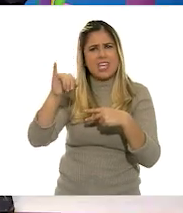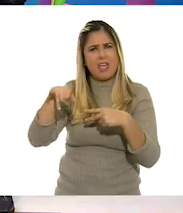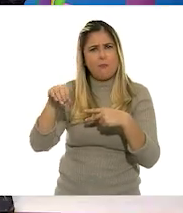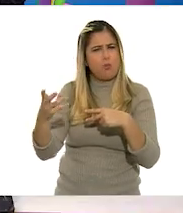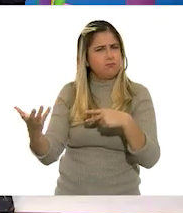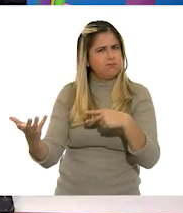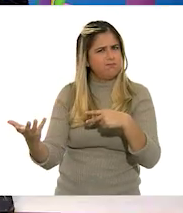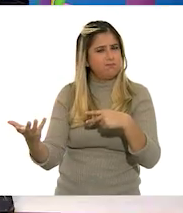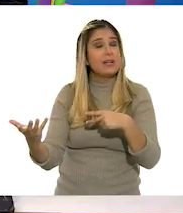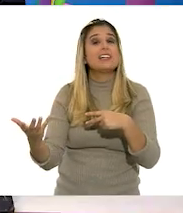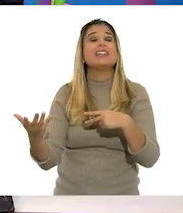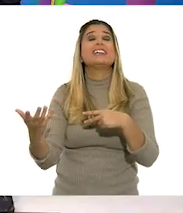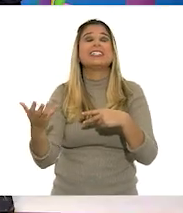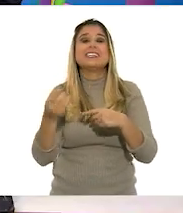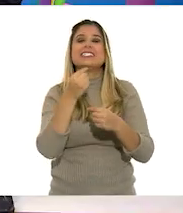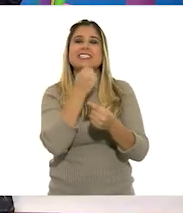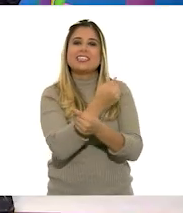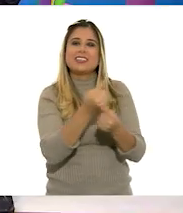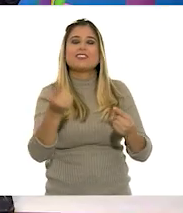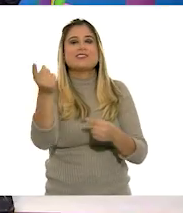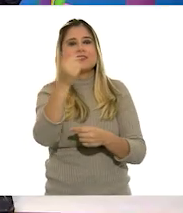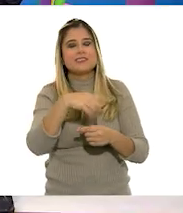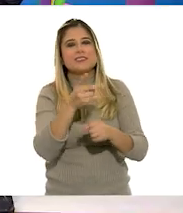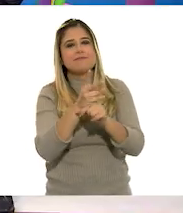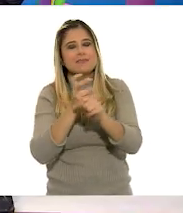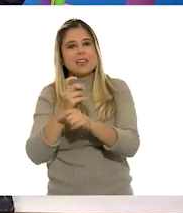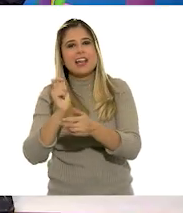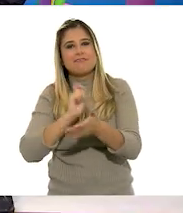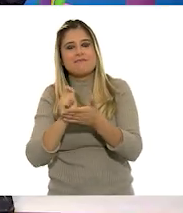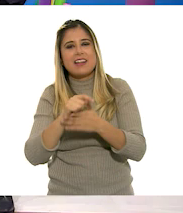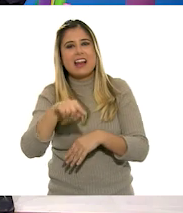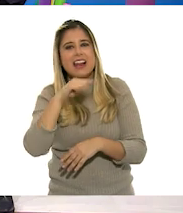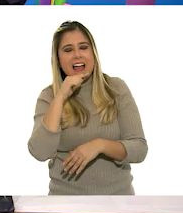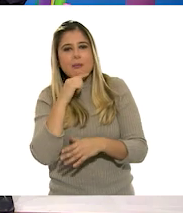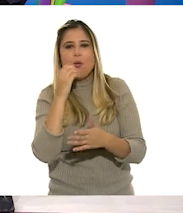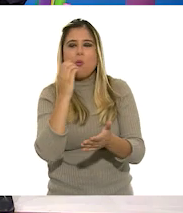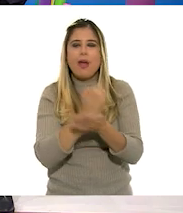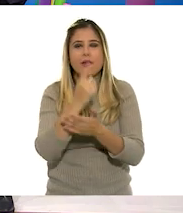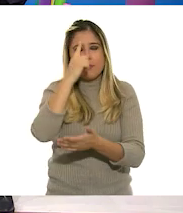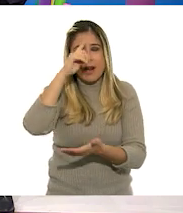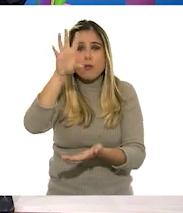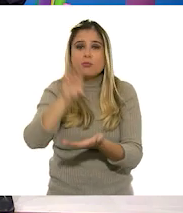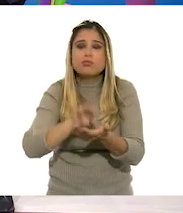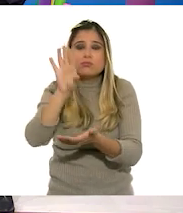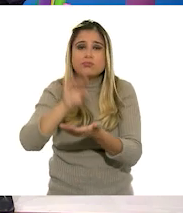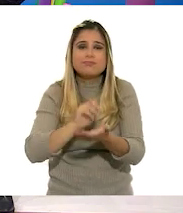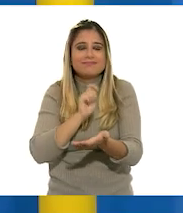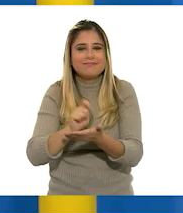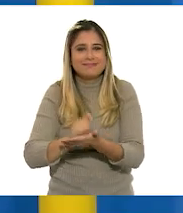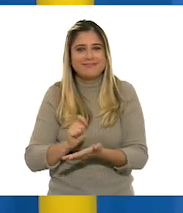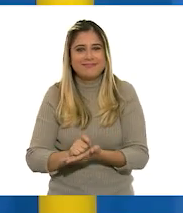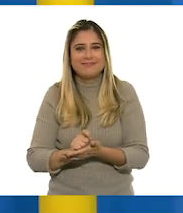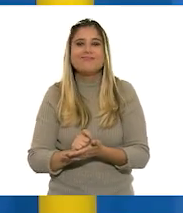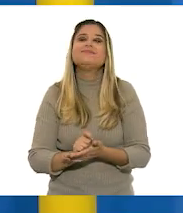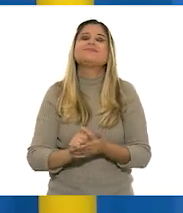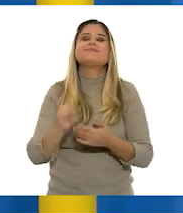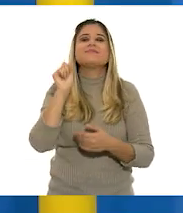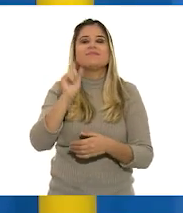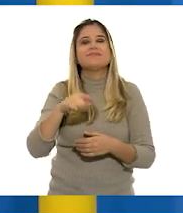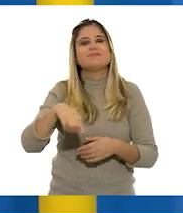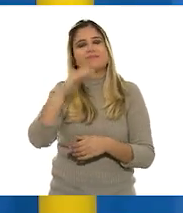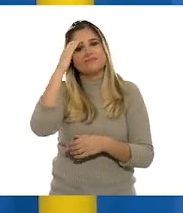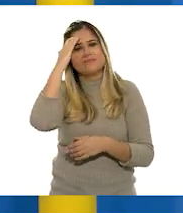allá en casita, los invito a que tengan a la mano su lápiz, cuaderno, para que tomen nota de estos conceptos. También conocerán